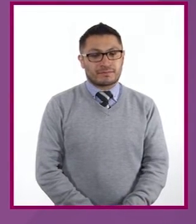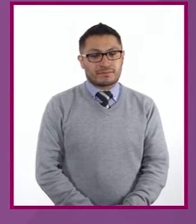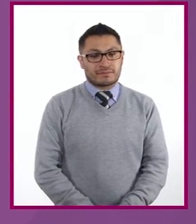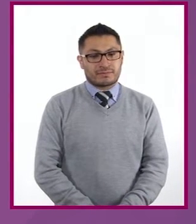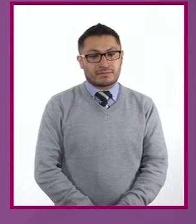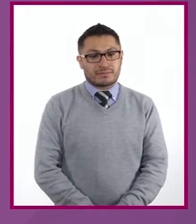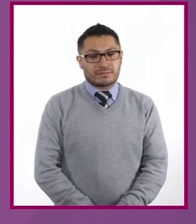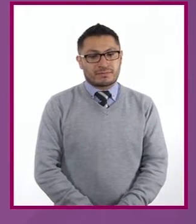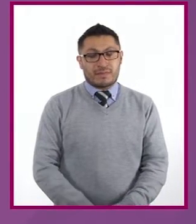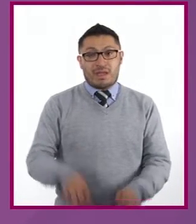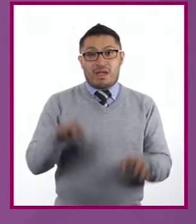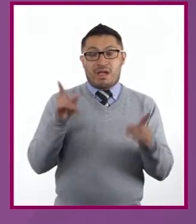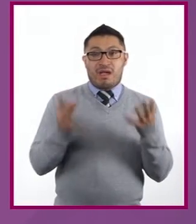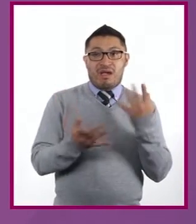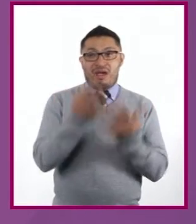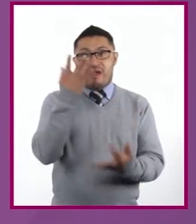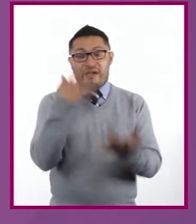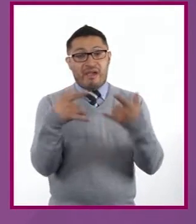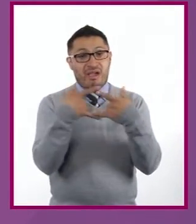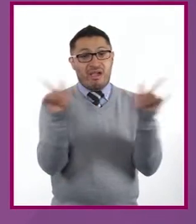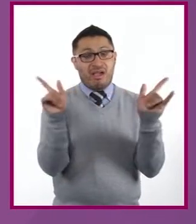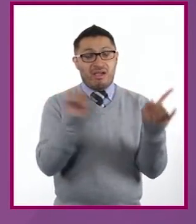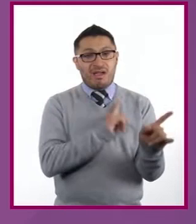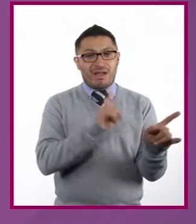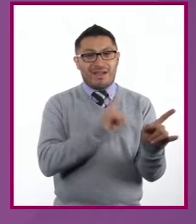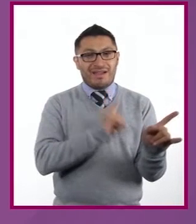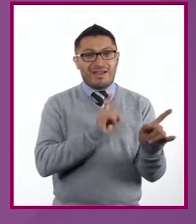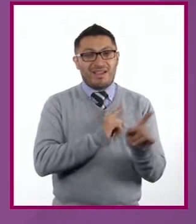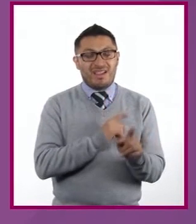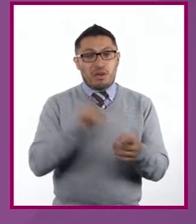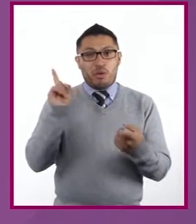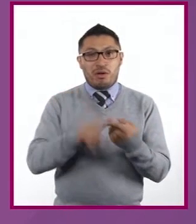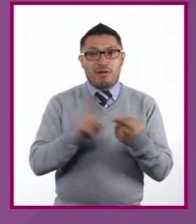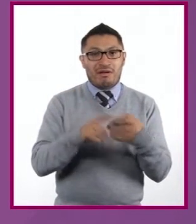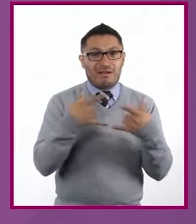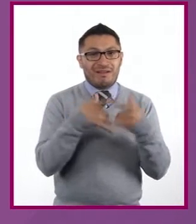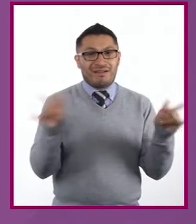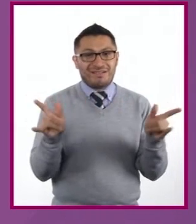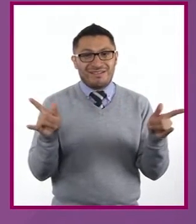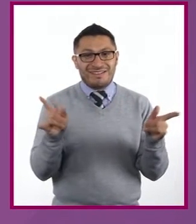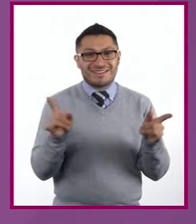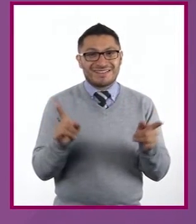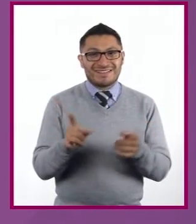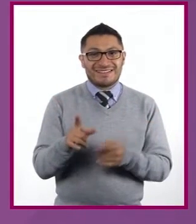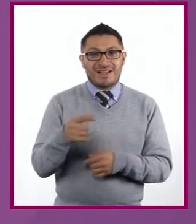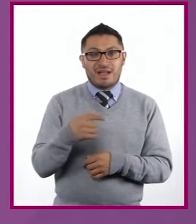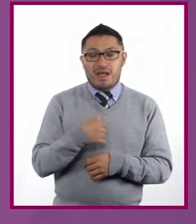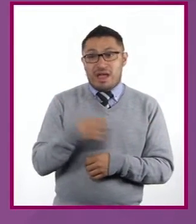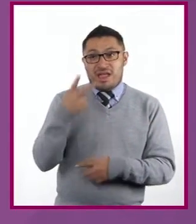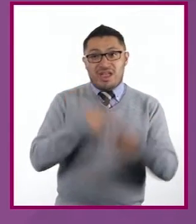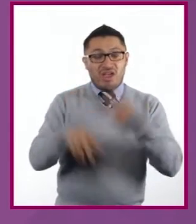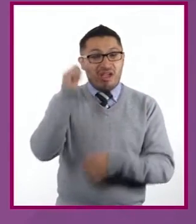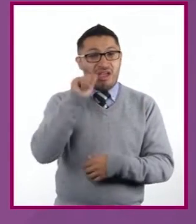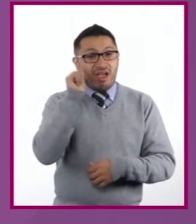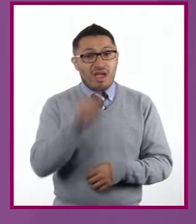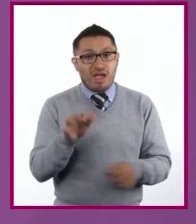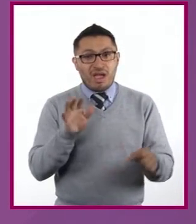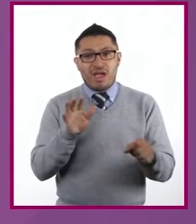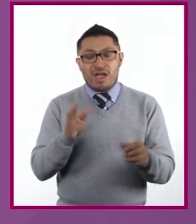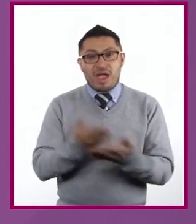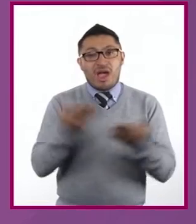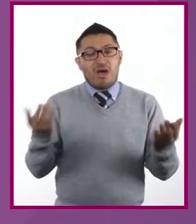¡Ay, por las diosas y los dioses se abrieron solas! ¿Pero quién ha abierto esas puertas? ¡Ay, voy a venir siempre! ¿Qué sigue?